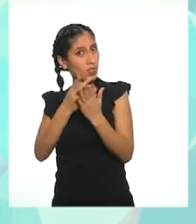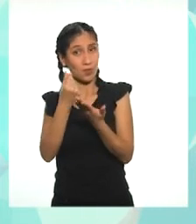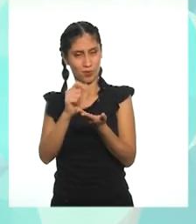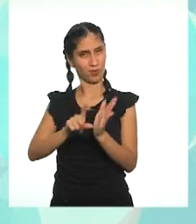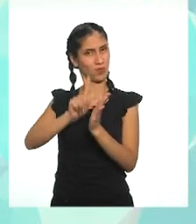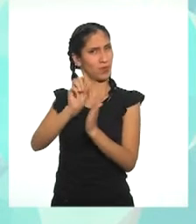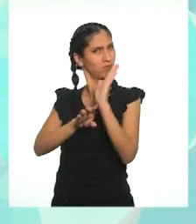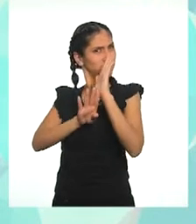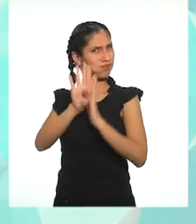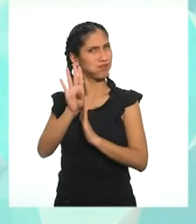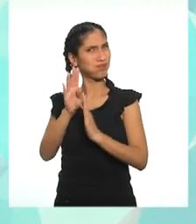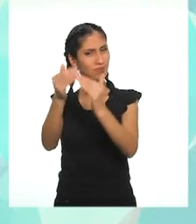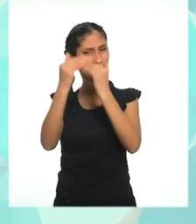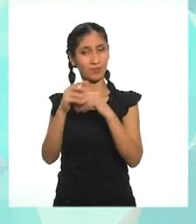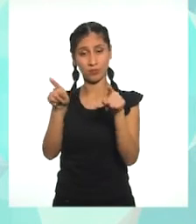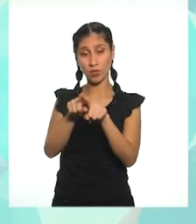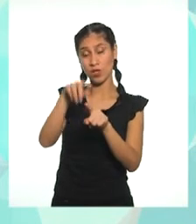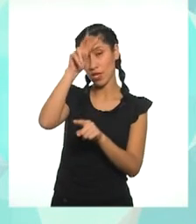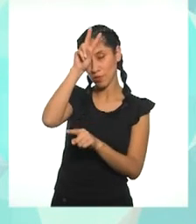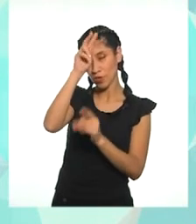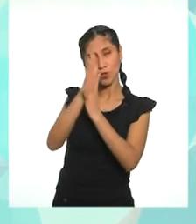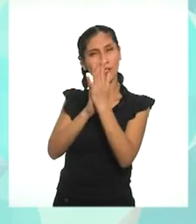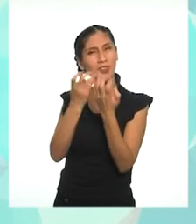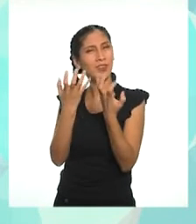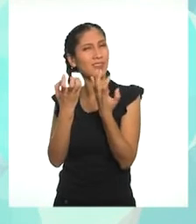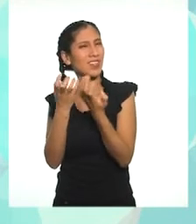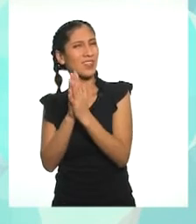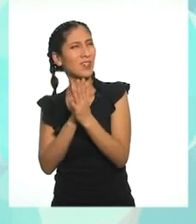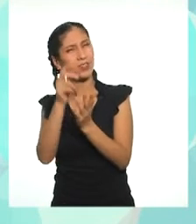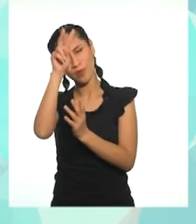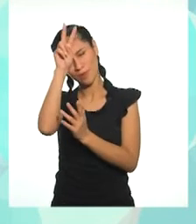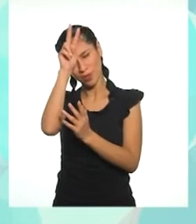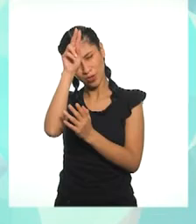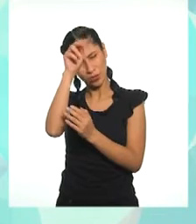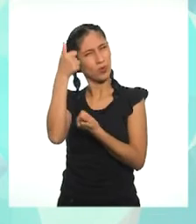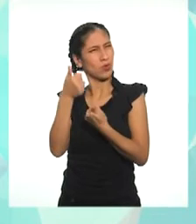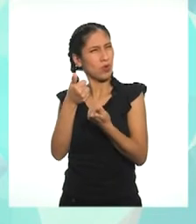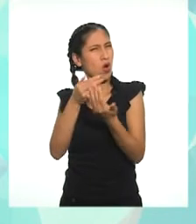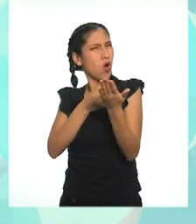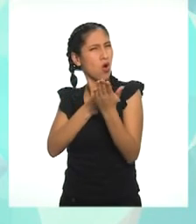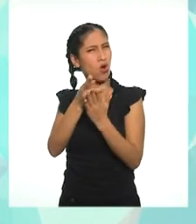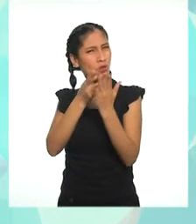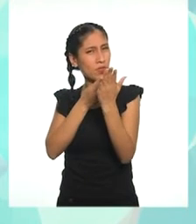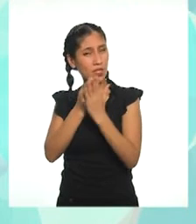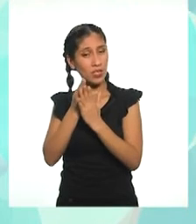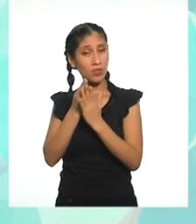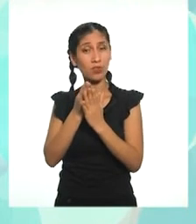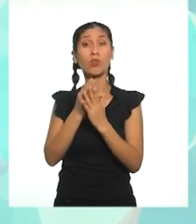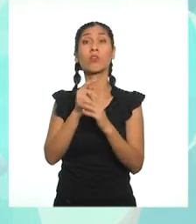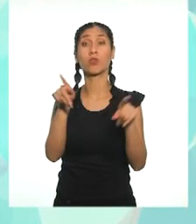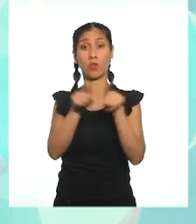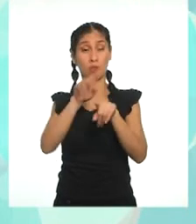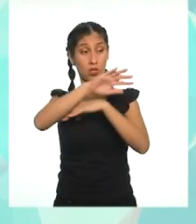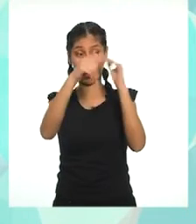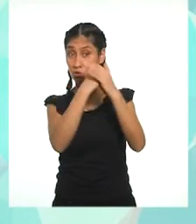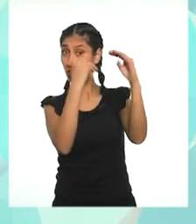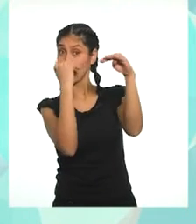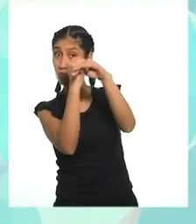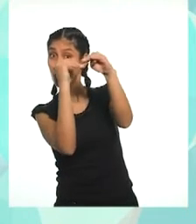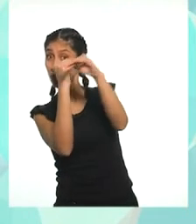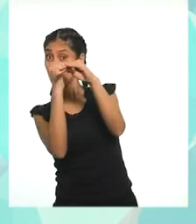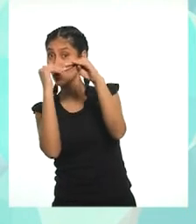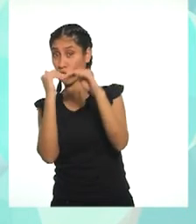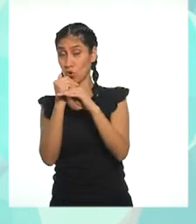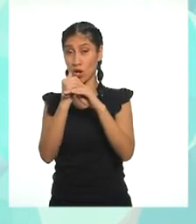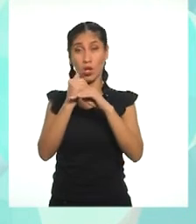próspera. Bueno, el Perú con el que sueño es un Perú justo, igualitario y sin discriminación alguna, ya que